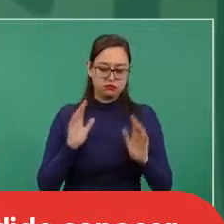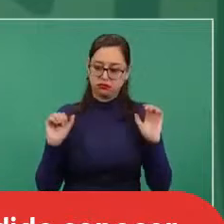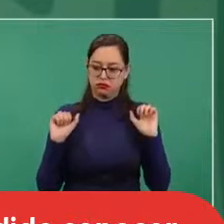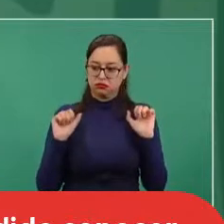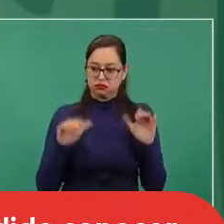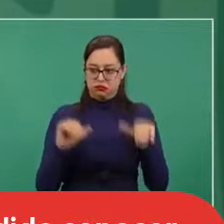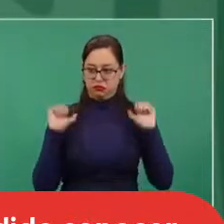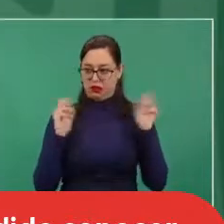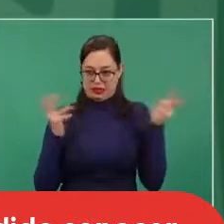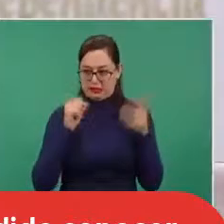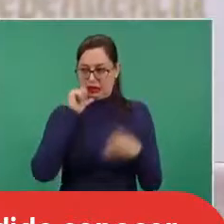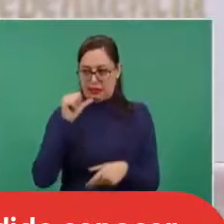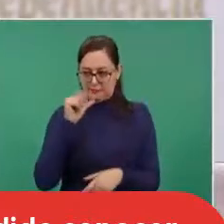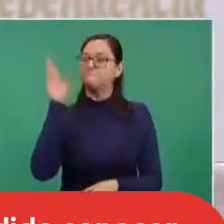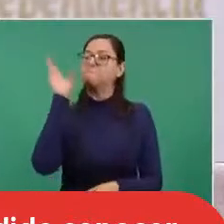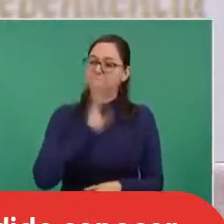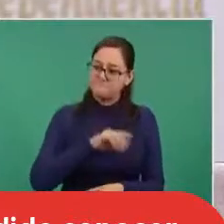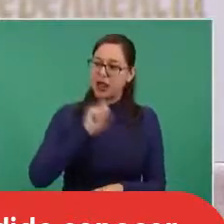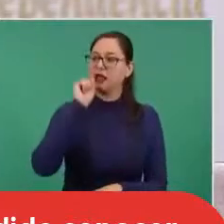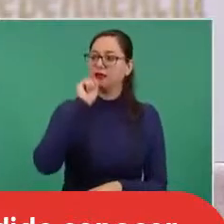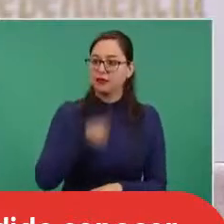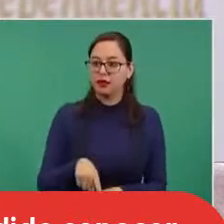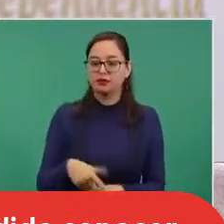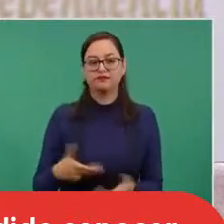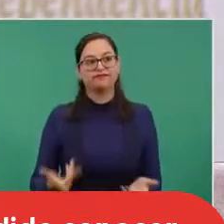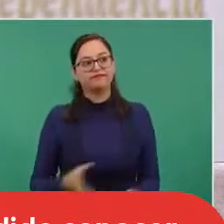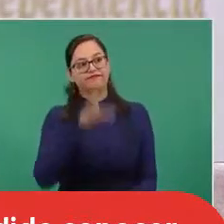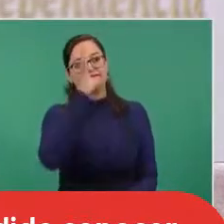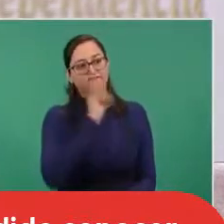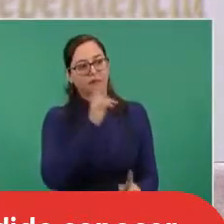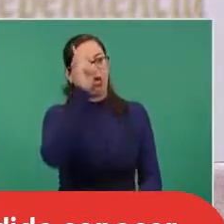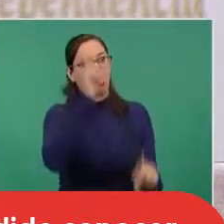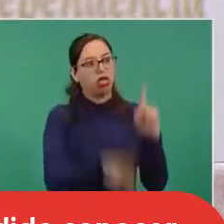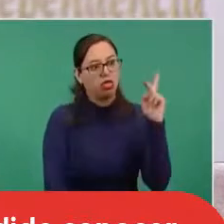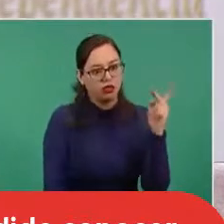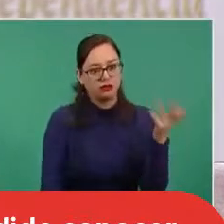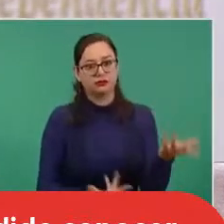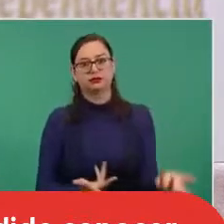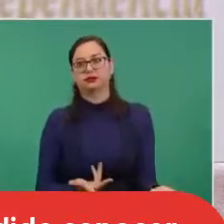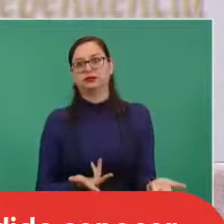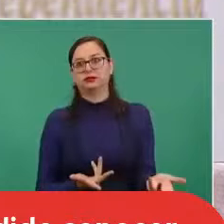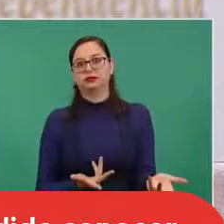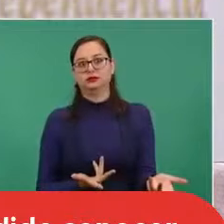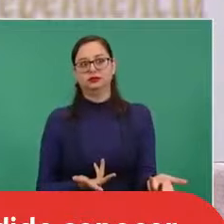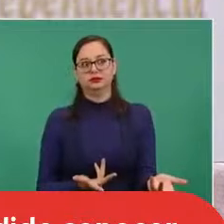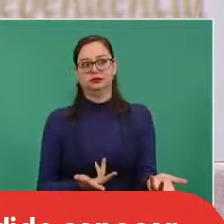Y pues ya no terminamos. Y en el caso del Tren Maya,